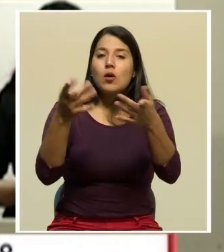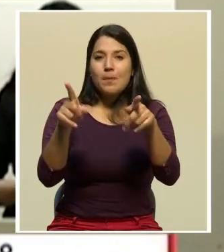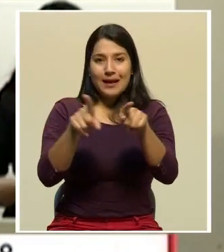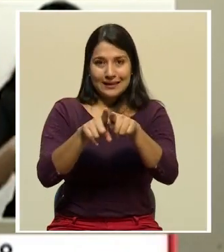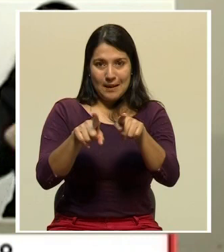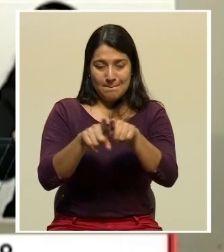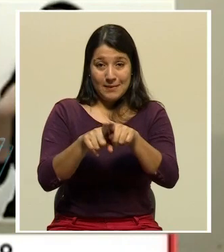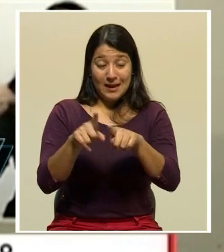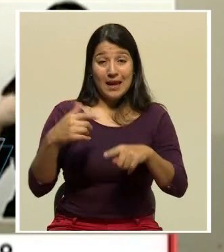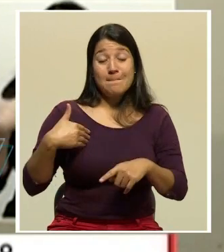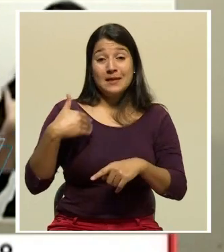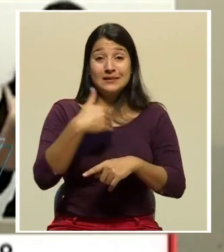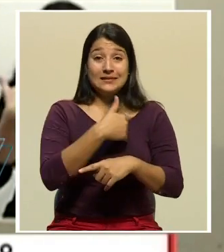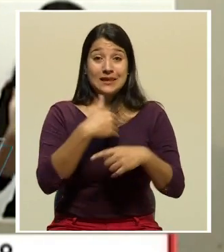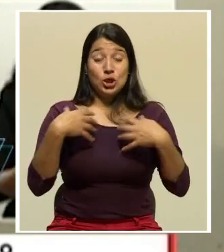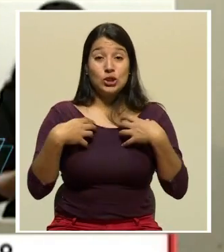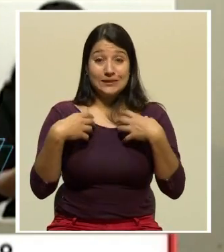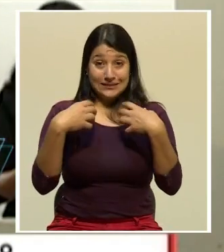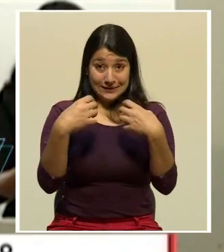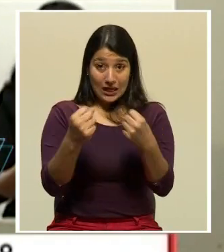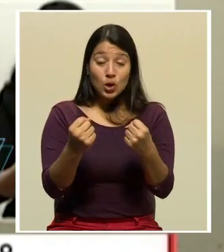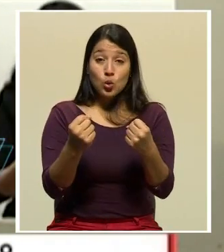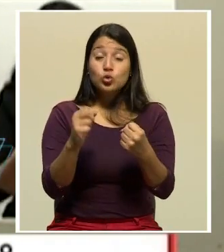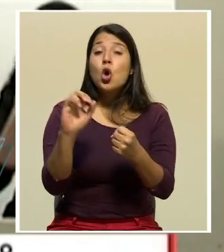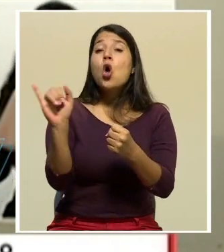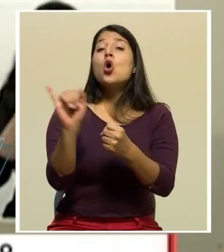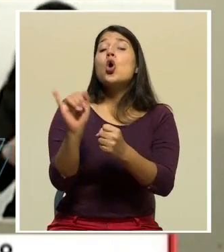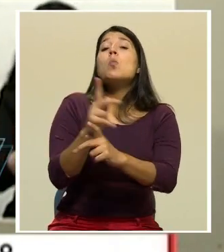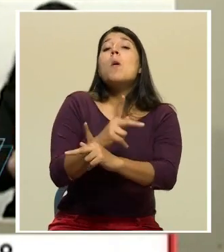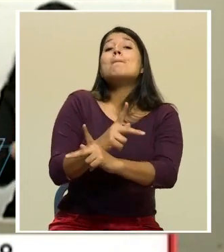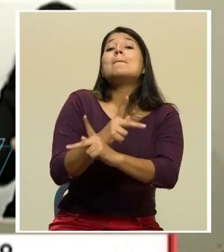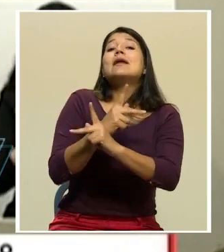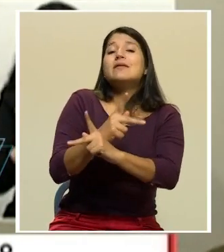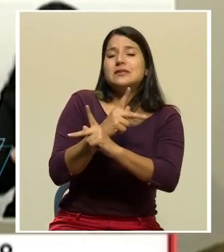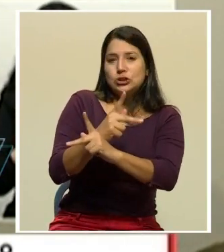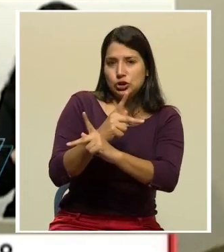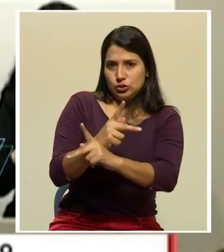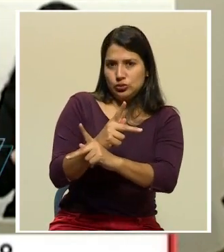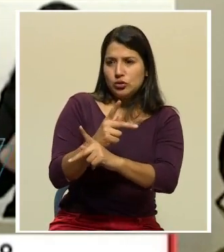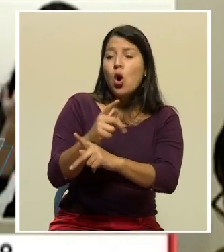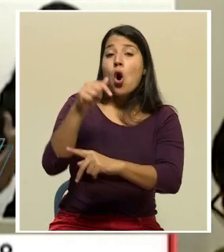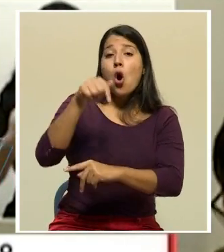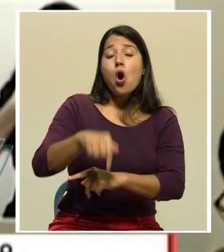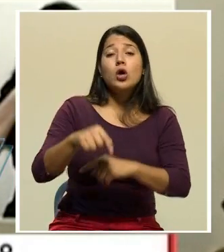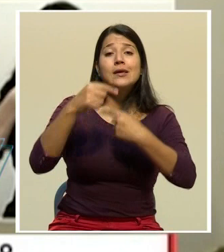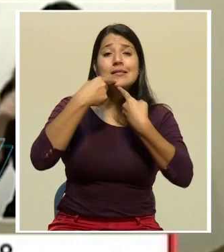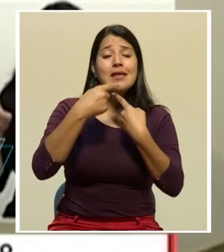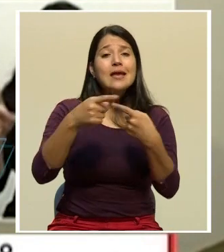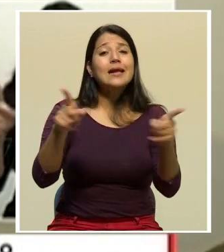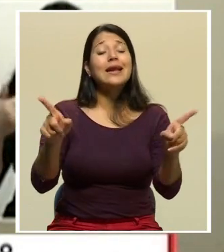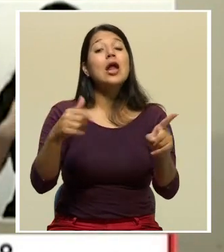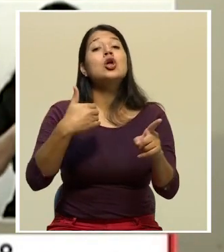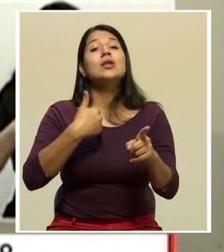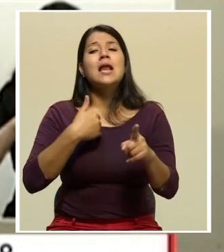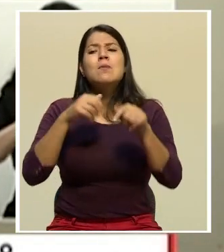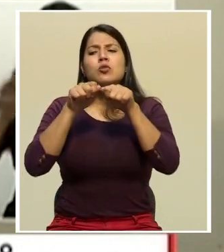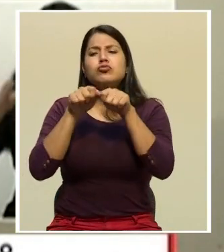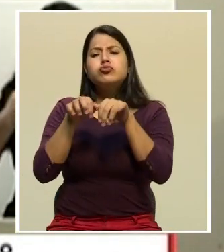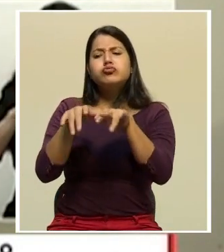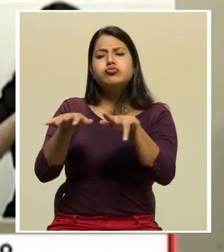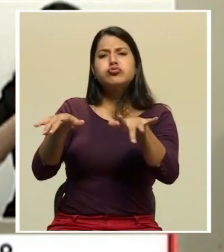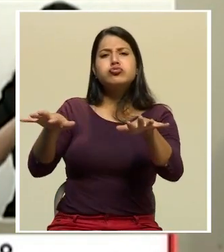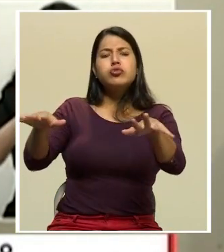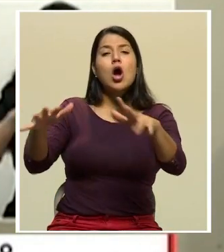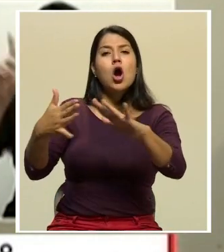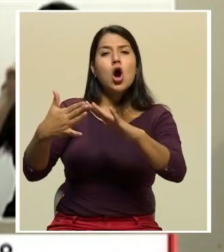el Ministerio de Salud, de forma precautoria, declara que hay transmisión comunitaria en